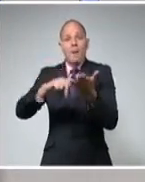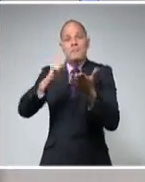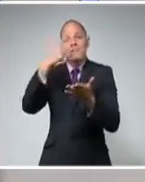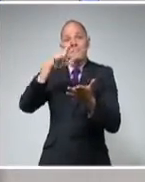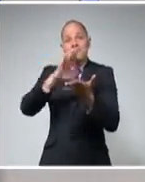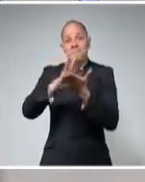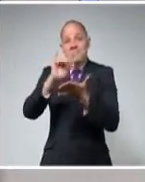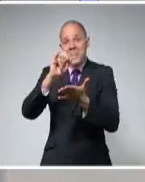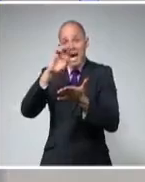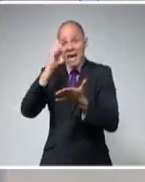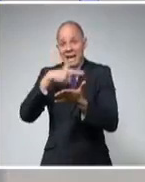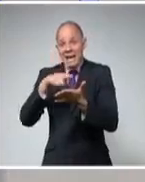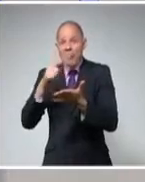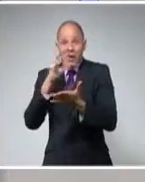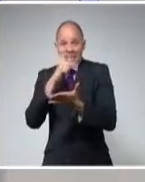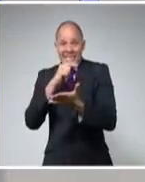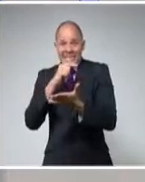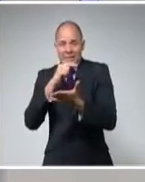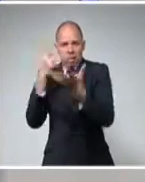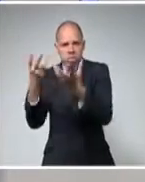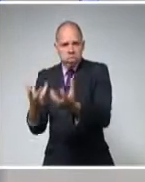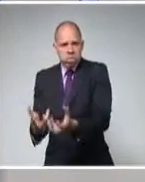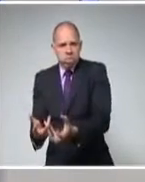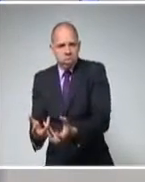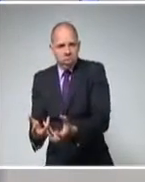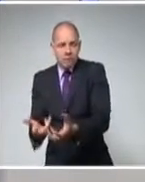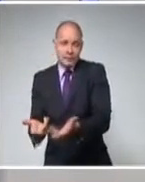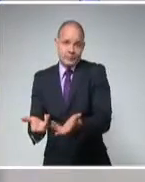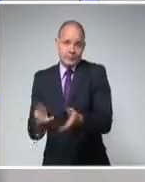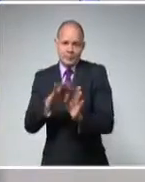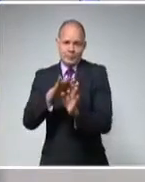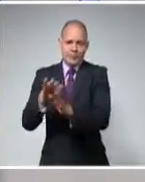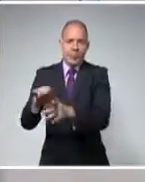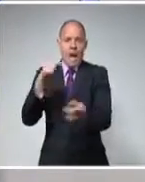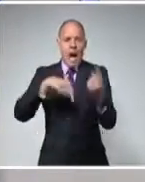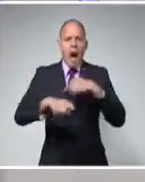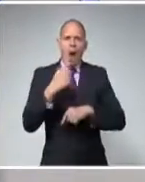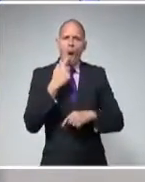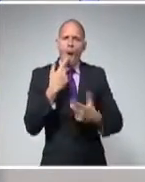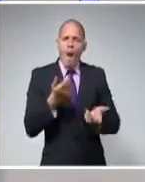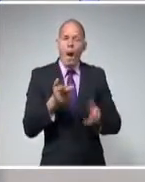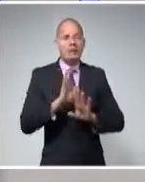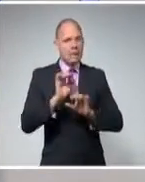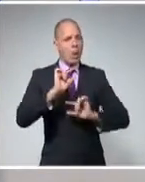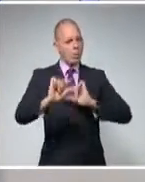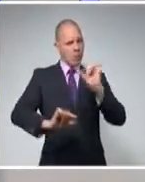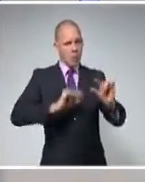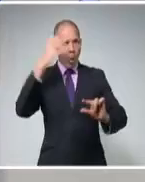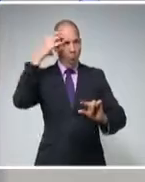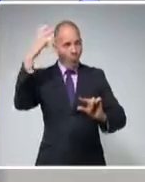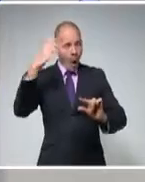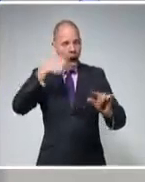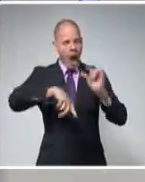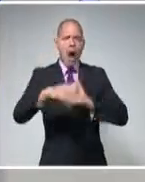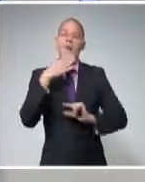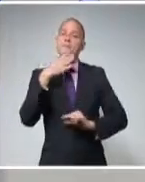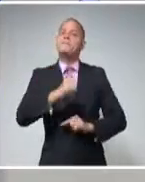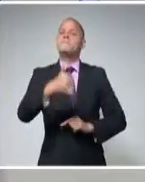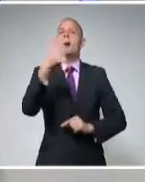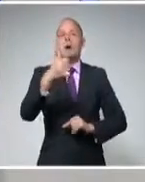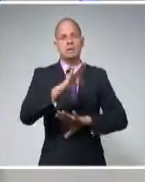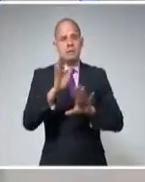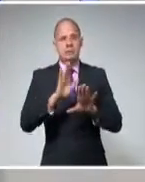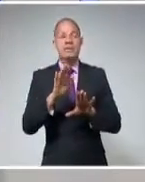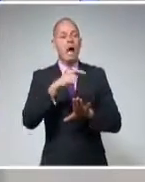fuerzas militares rusas e iraníes, ha logrado redirigir el conflicto a su favor y hoy tiene control del mayor porcentaje del